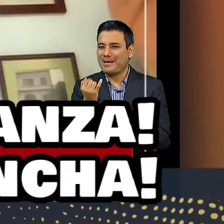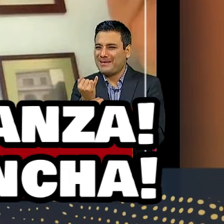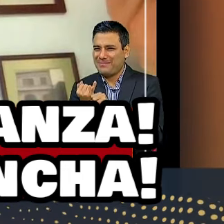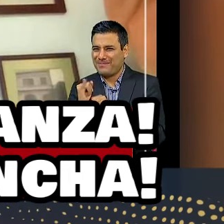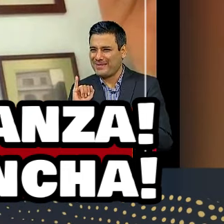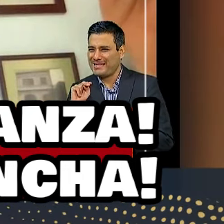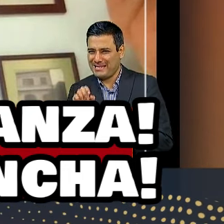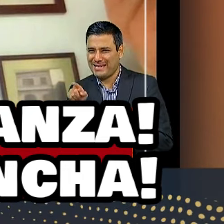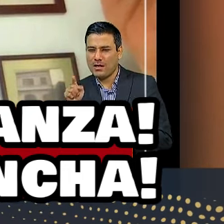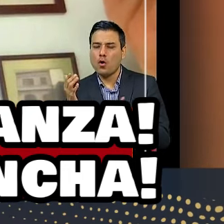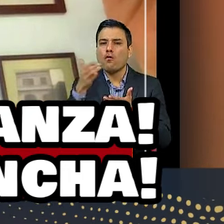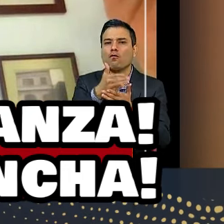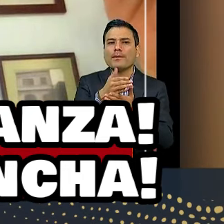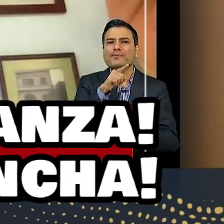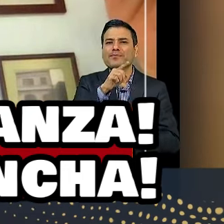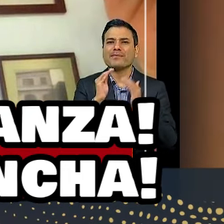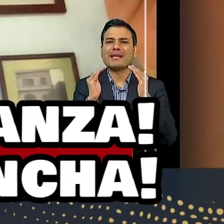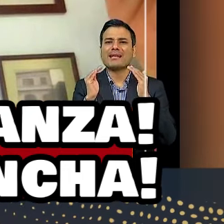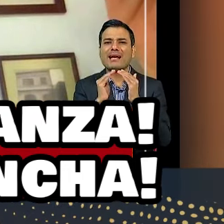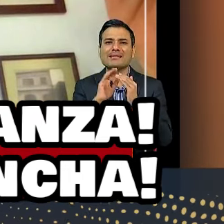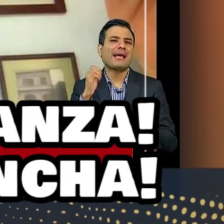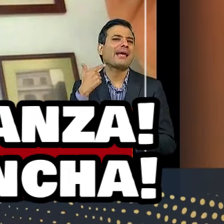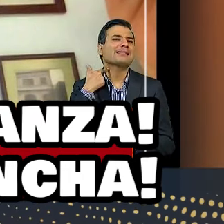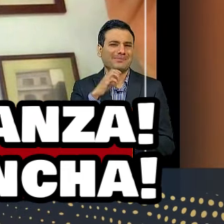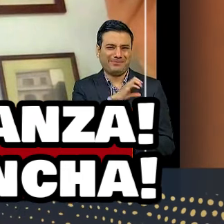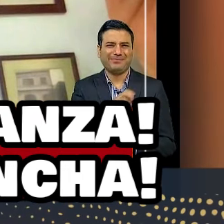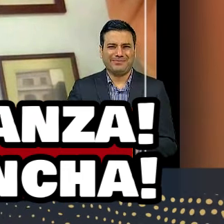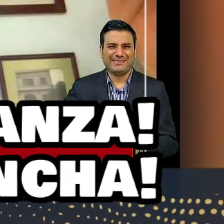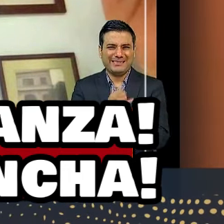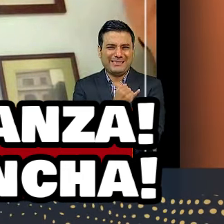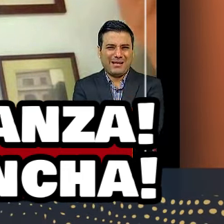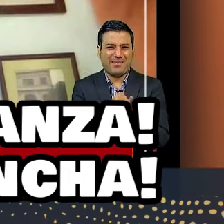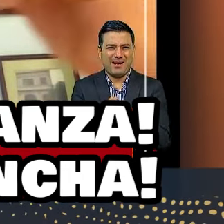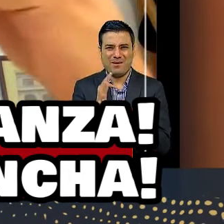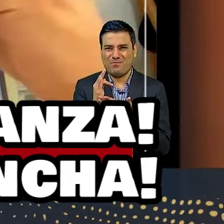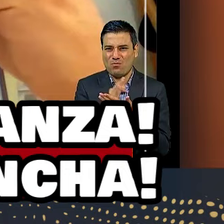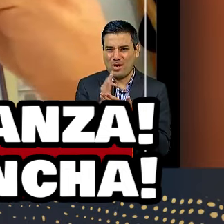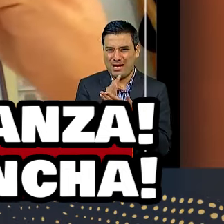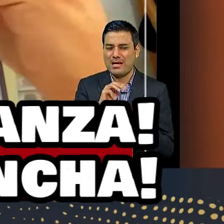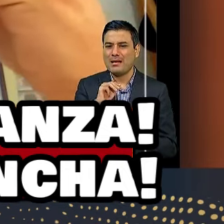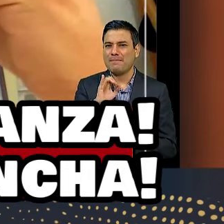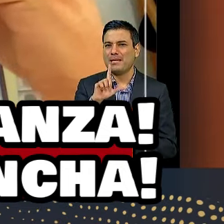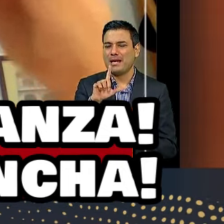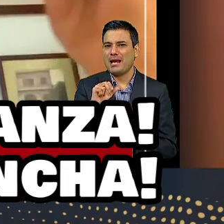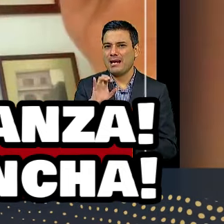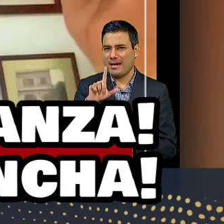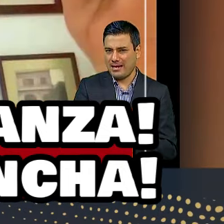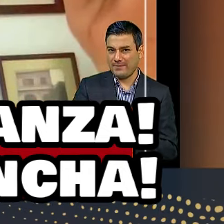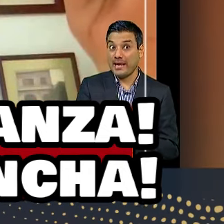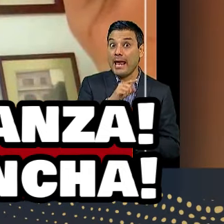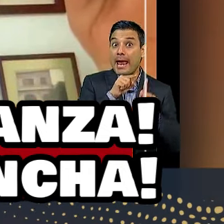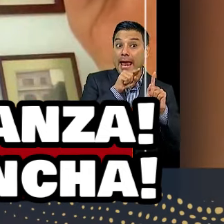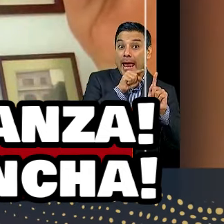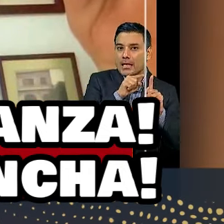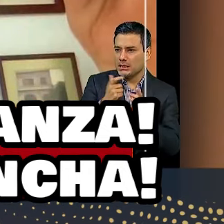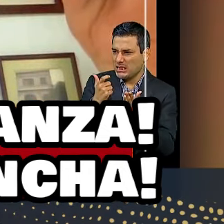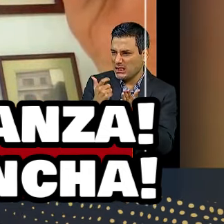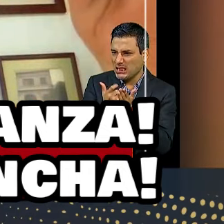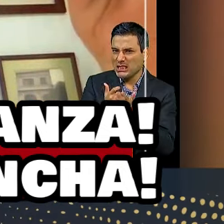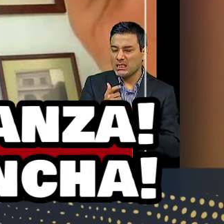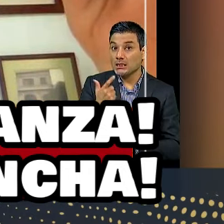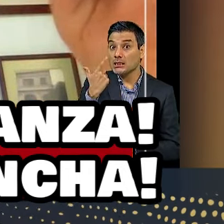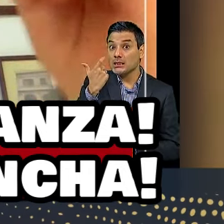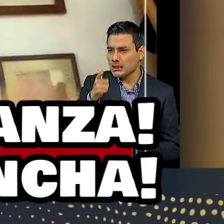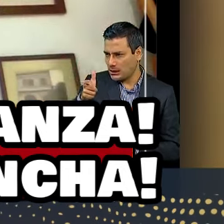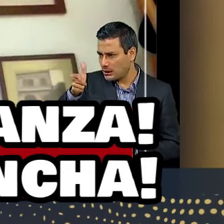monitoristas del INE acudieron al domicilio del ex aspirante a la alcaldía de istapalapa de morena Miguel Ángel Melo quien amenazó a los auditores de arma de